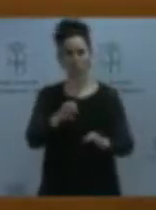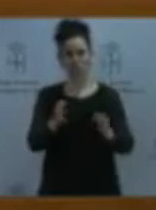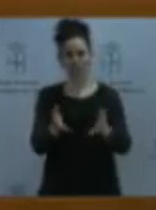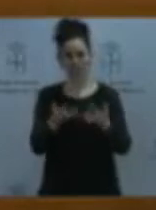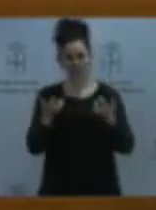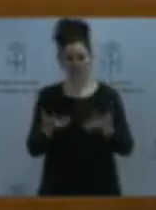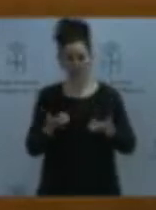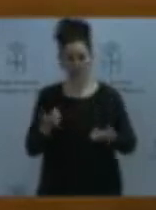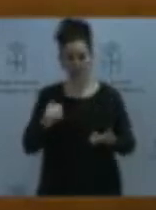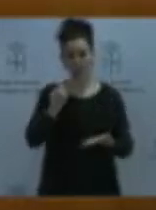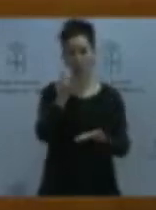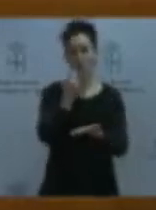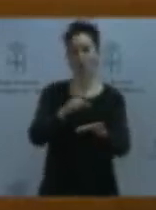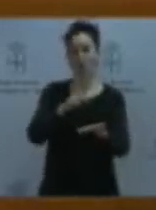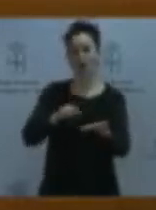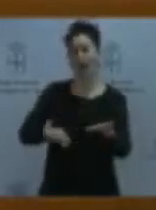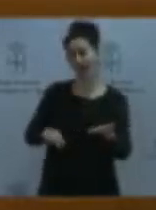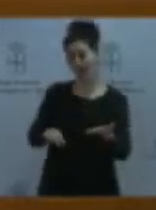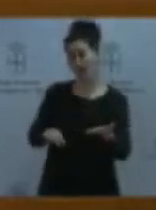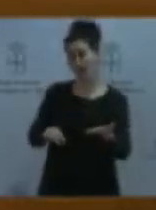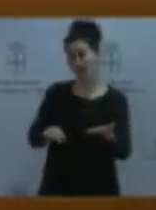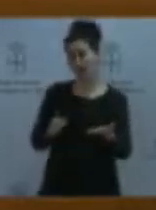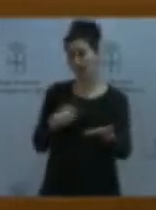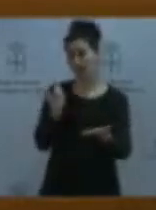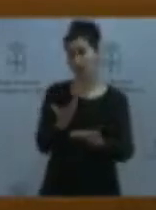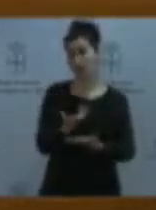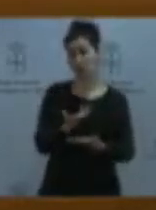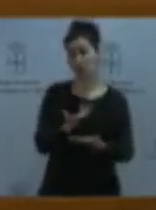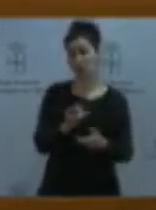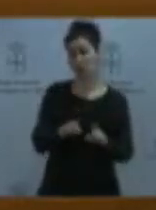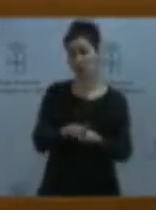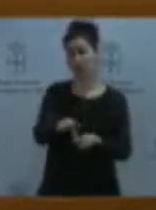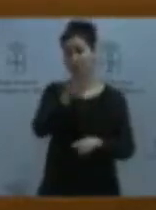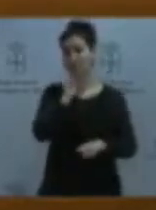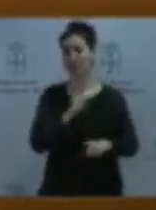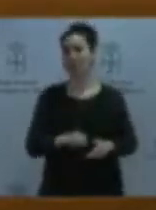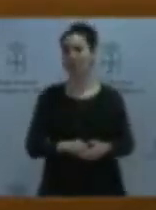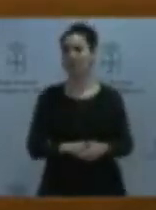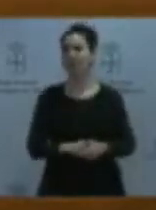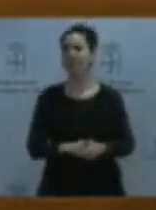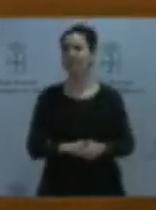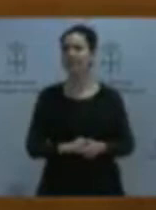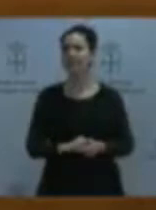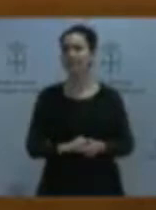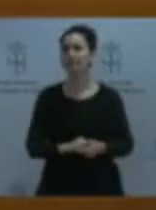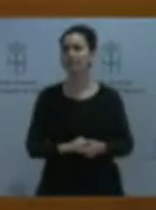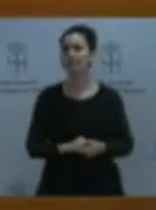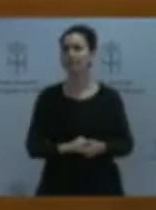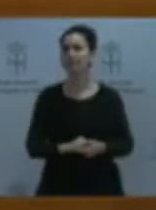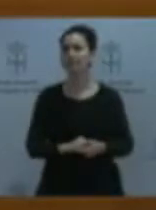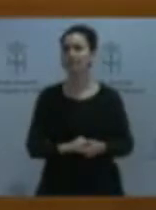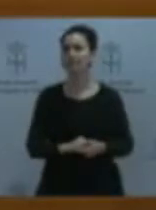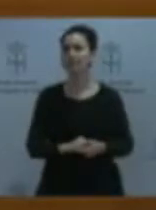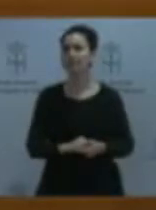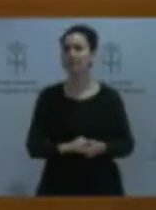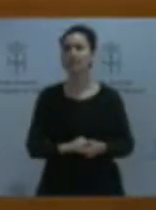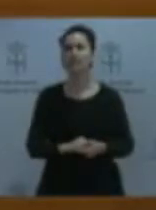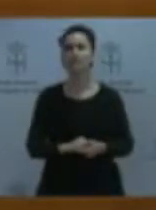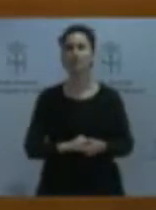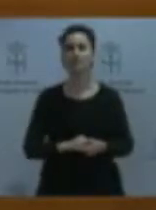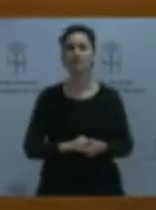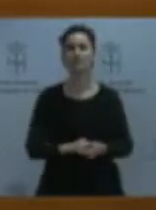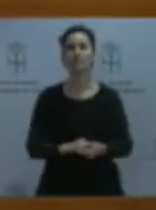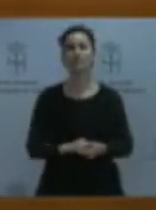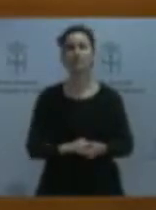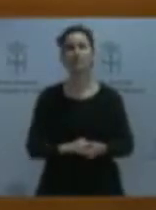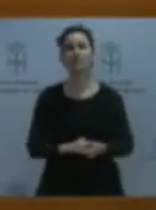dice. Yo creo que es en el 11º punto, aquí dice: no es lógico que haya 8